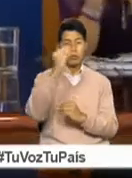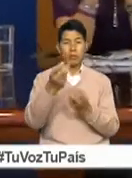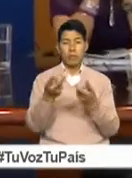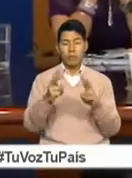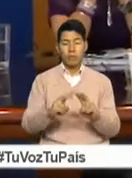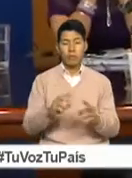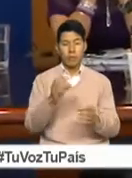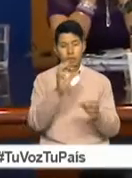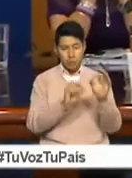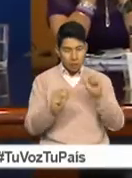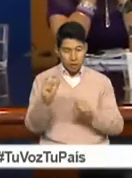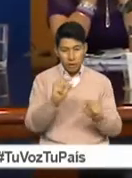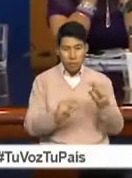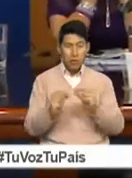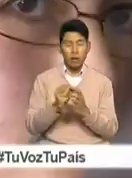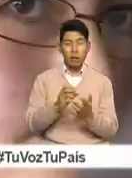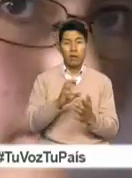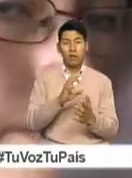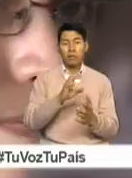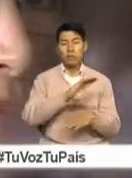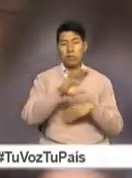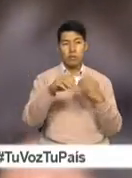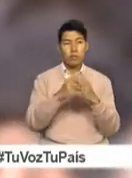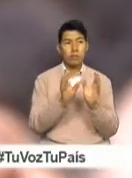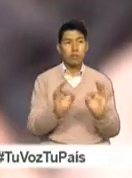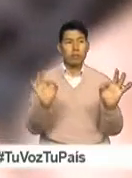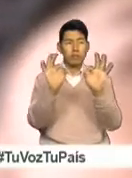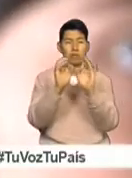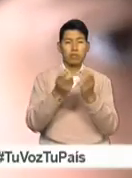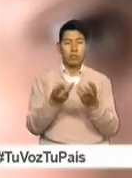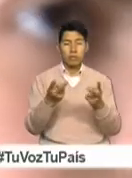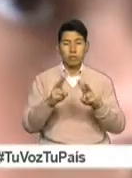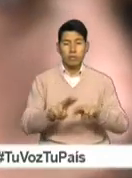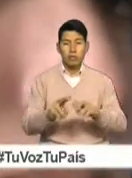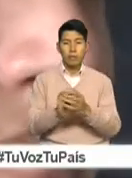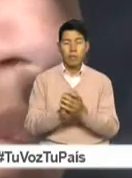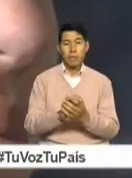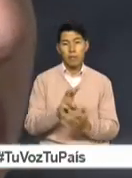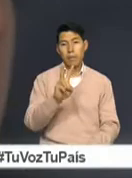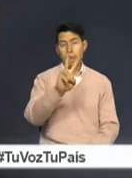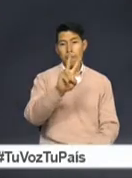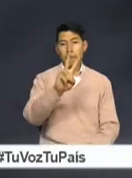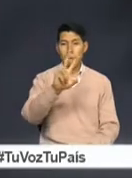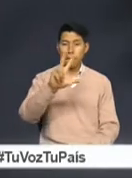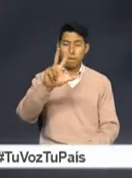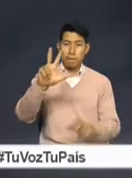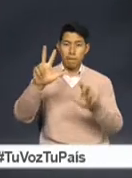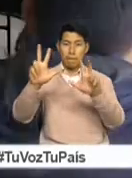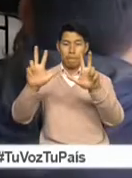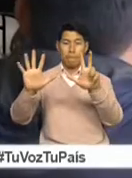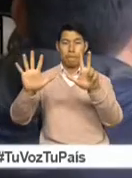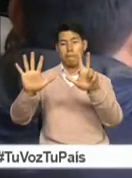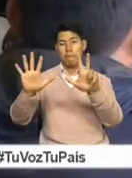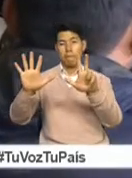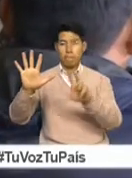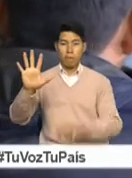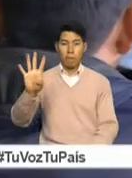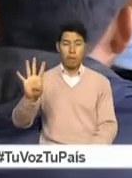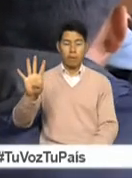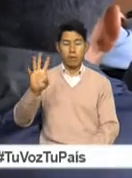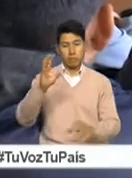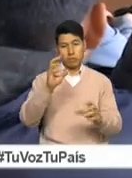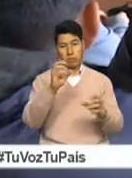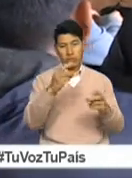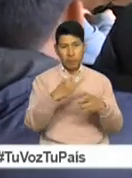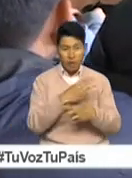e innovación senescyt en este contexto dos mil ochocientos cuatro carreras forman parte de la oferta pública y privada de las